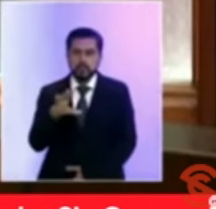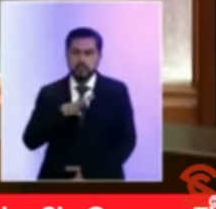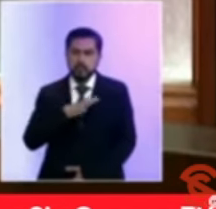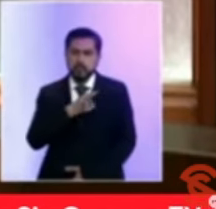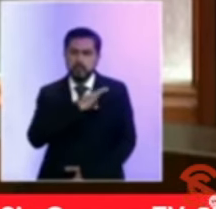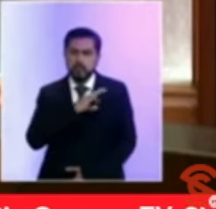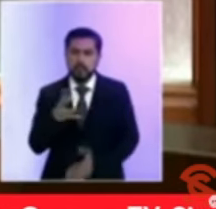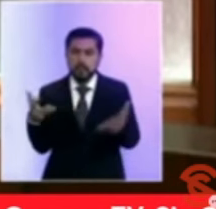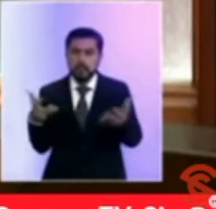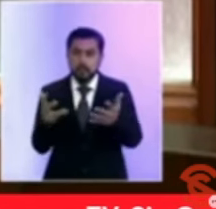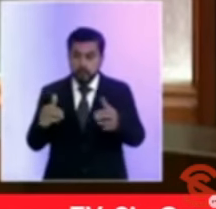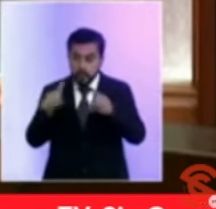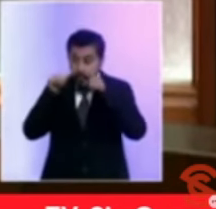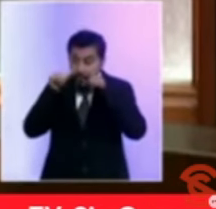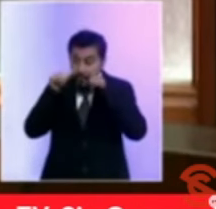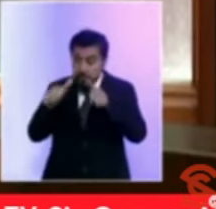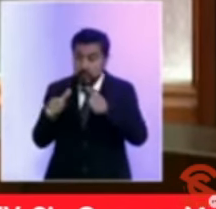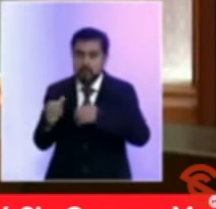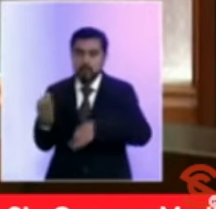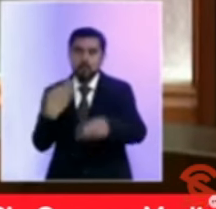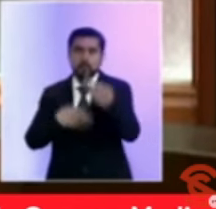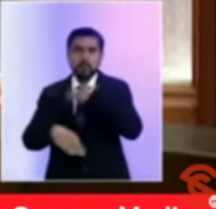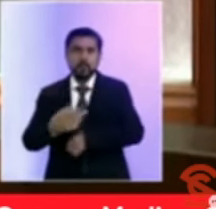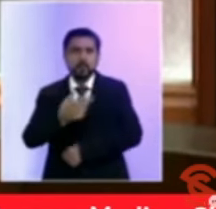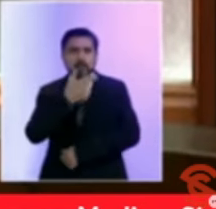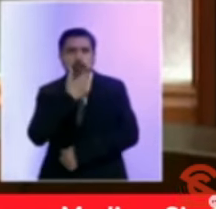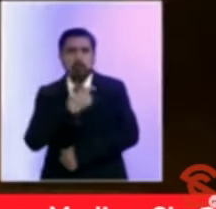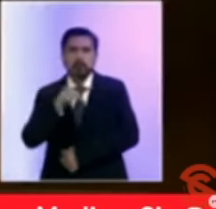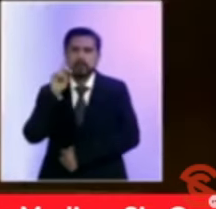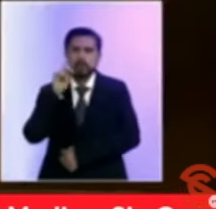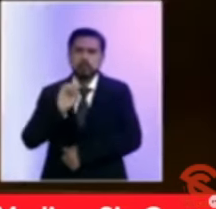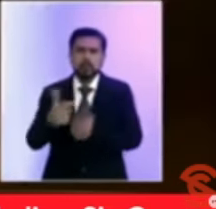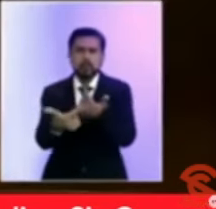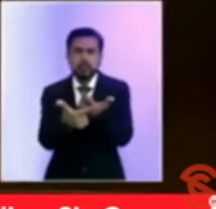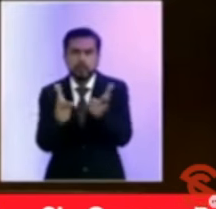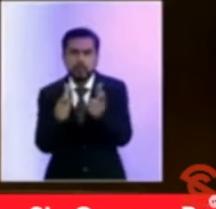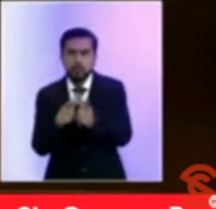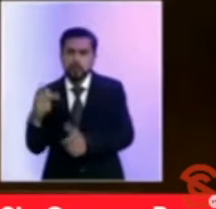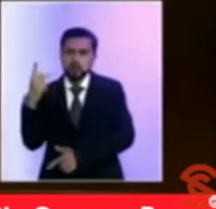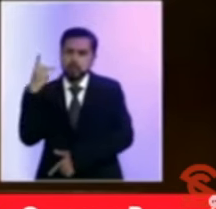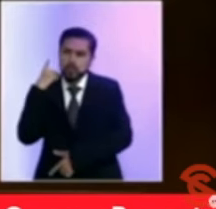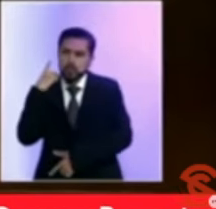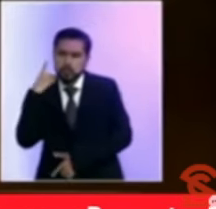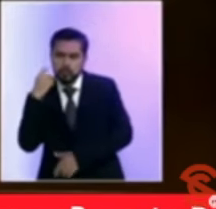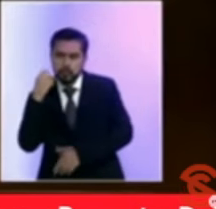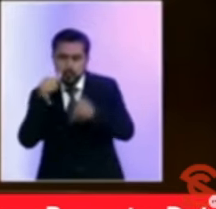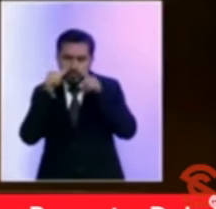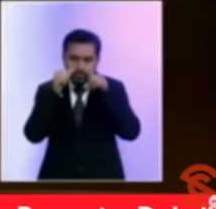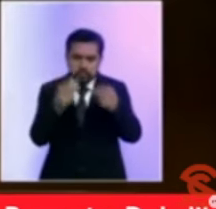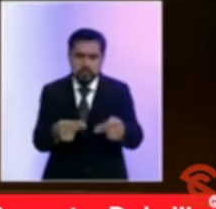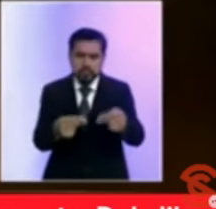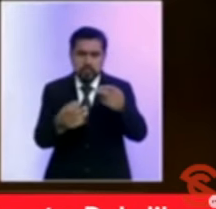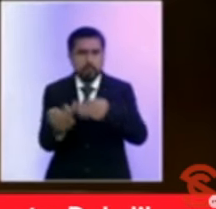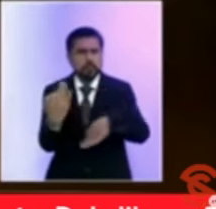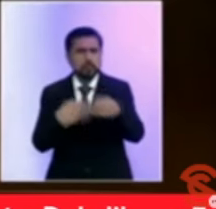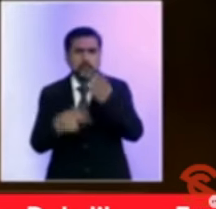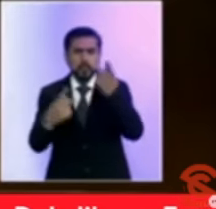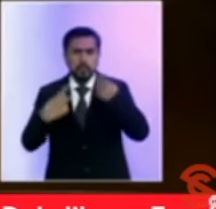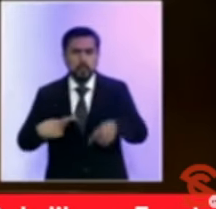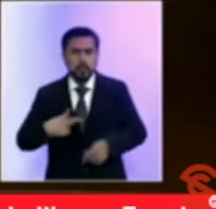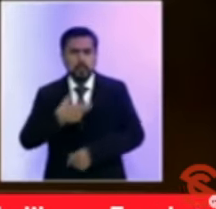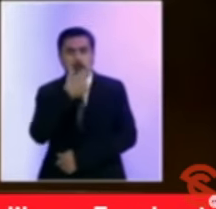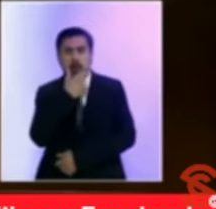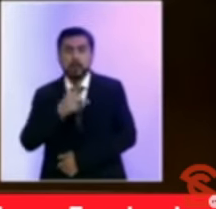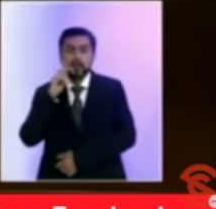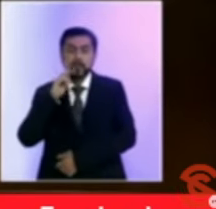atendió a las y los actores políticos a los partidos a la ciudadanía a las